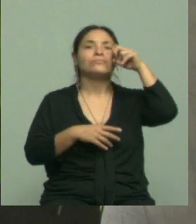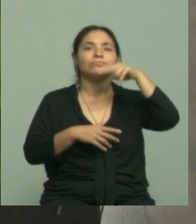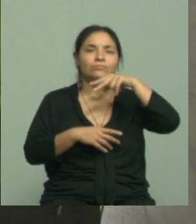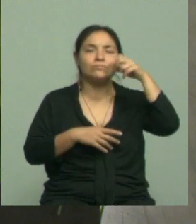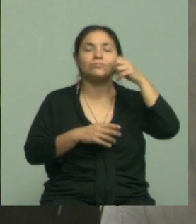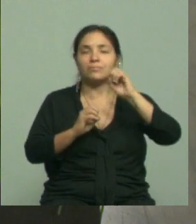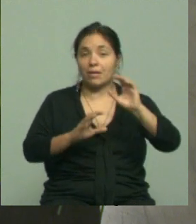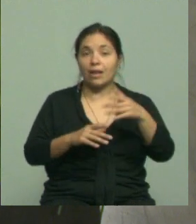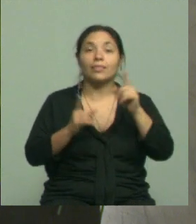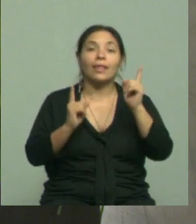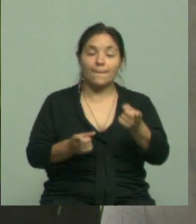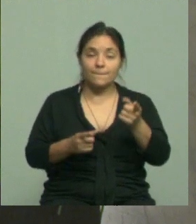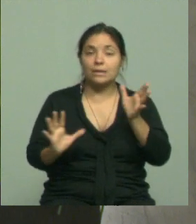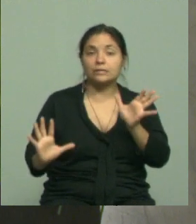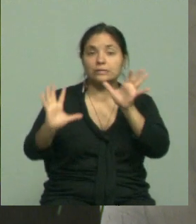la mano